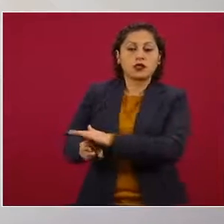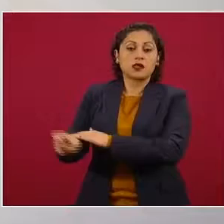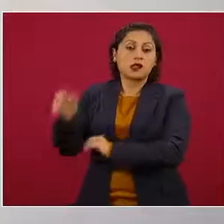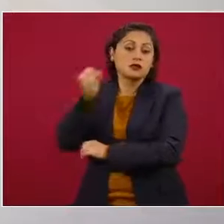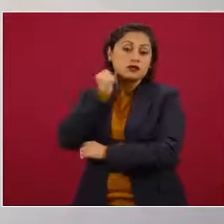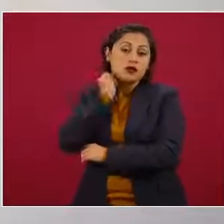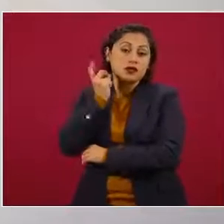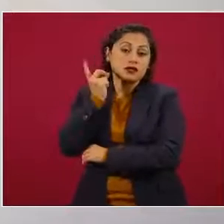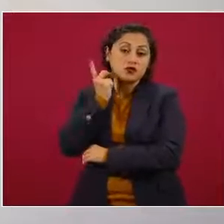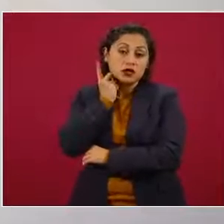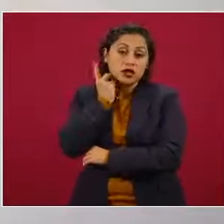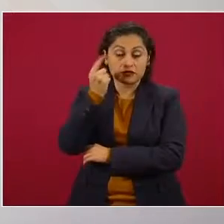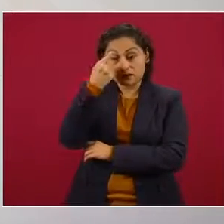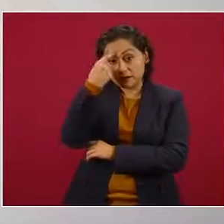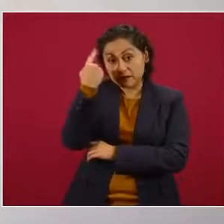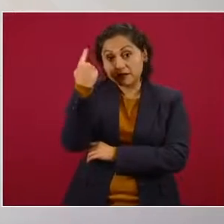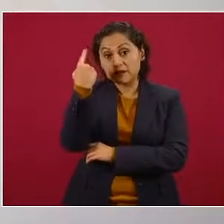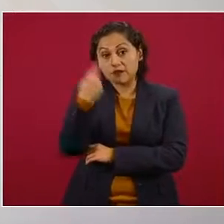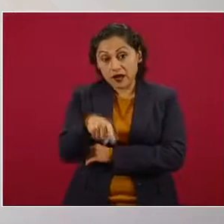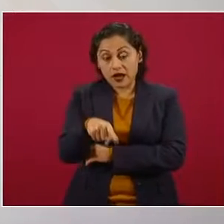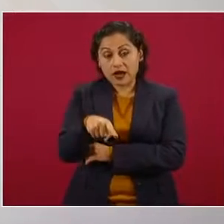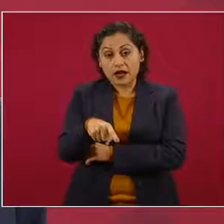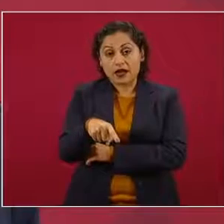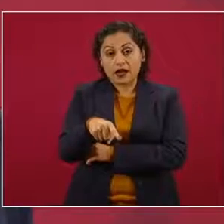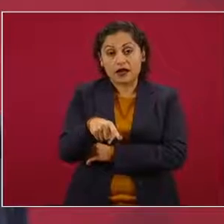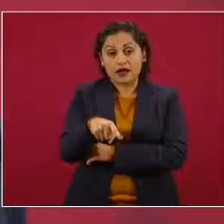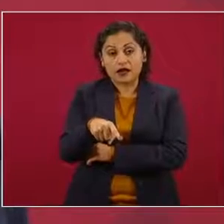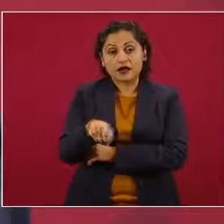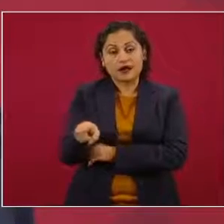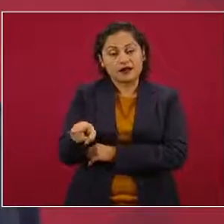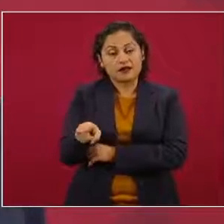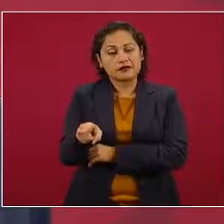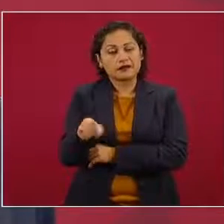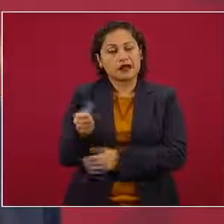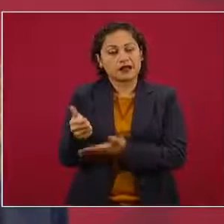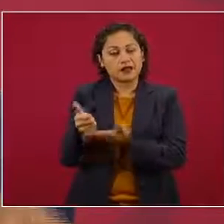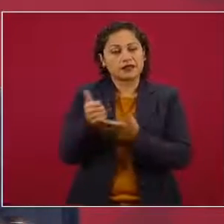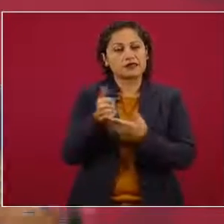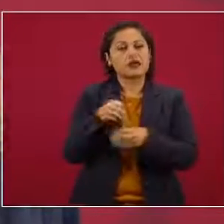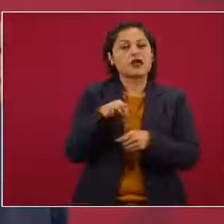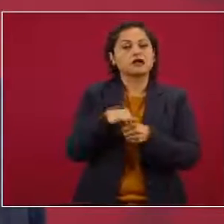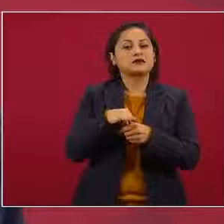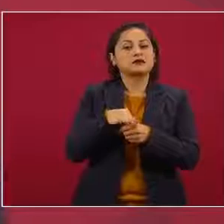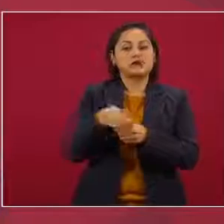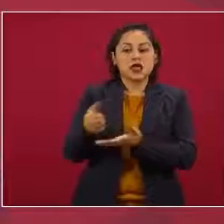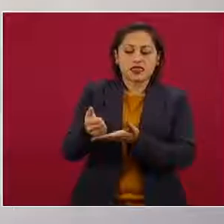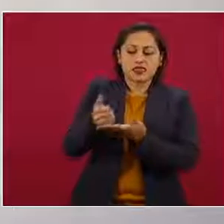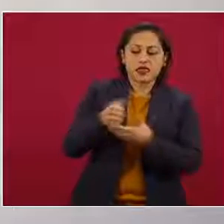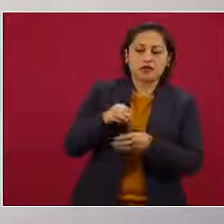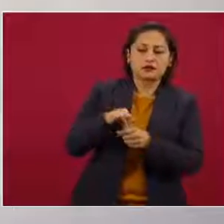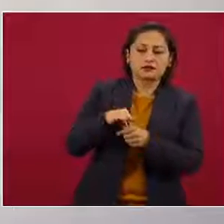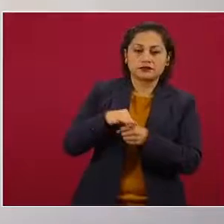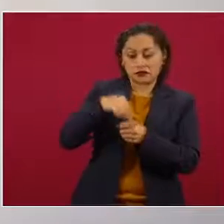una cantidad de recursos para que estos diputados y senadores asignaran esos fondos